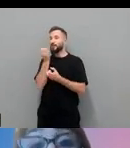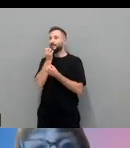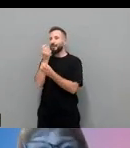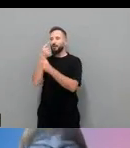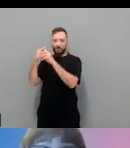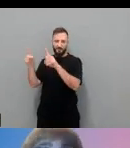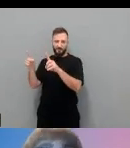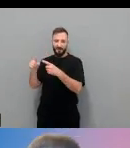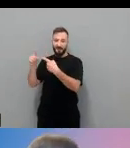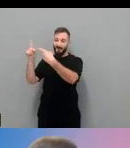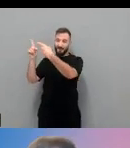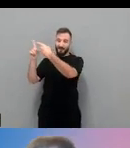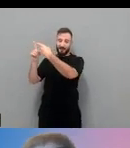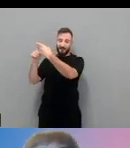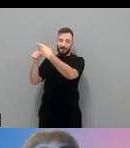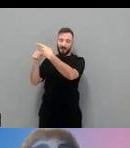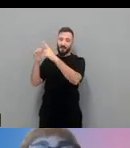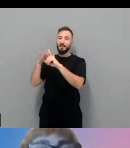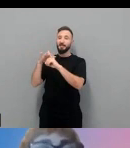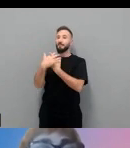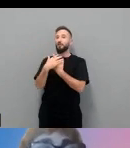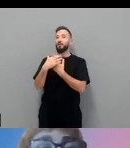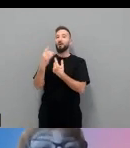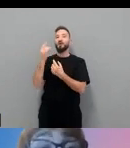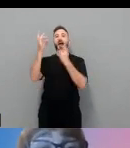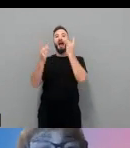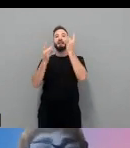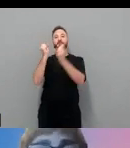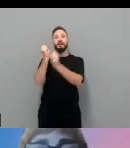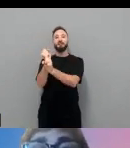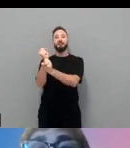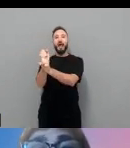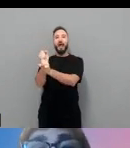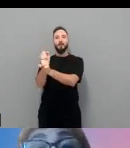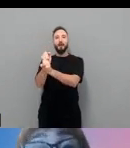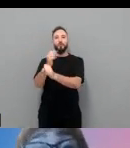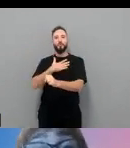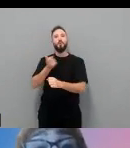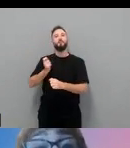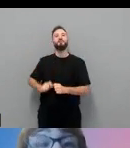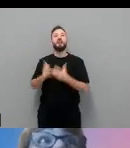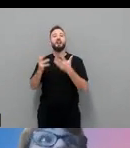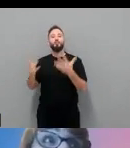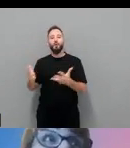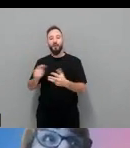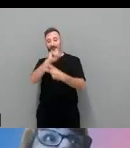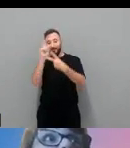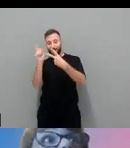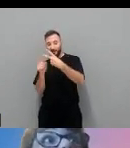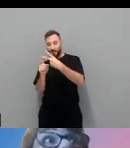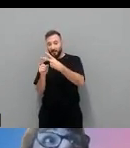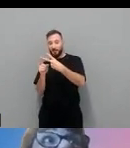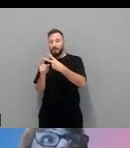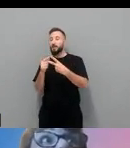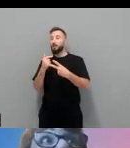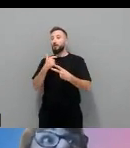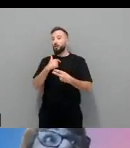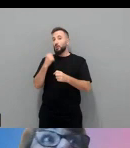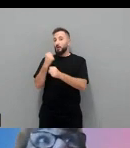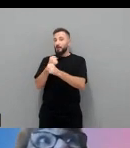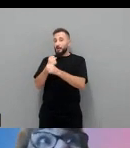Una es la declaración de la situación de actividad, es decir, a qué me dedico profesionalmente, y la otra, teniendo en cuenta a qué me